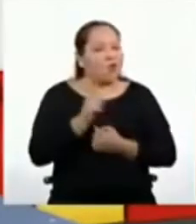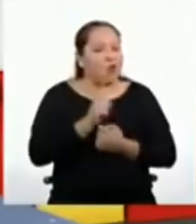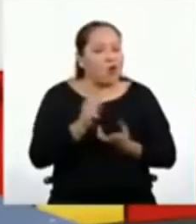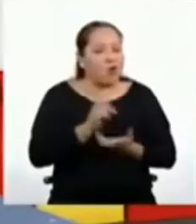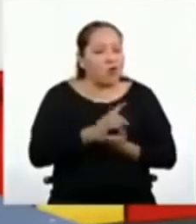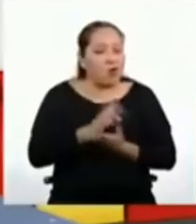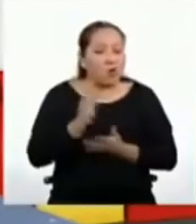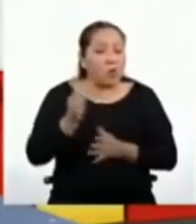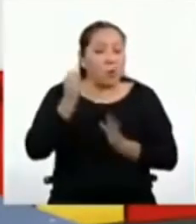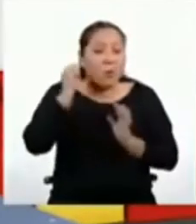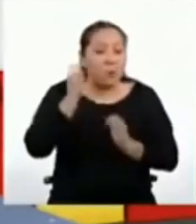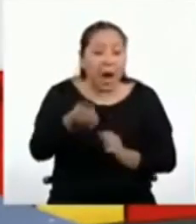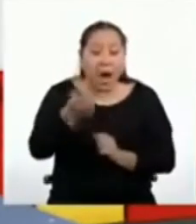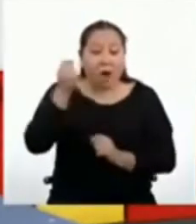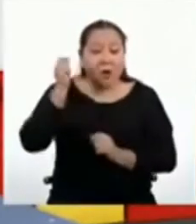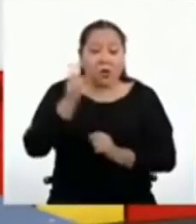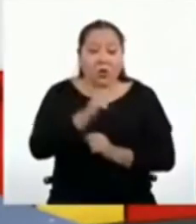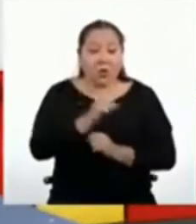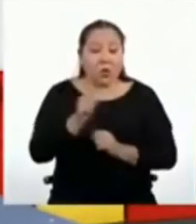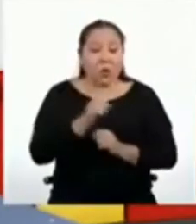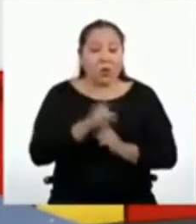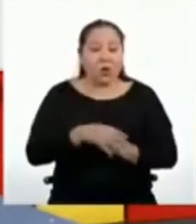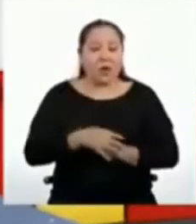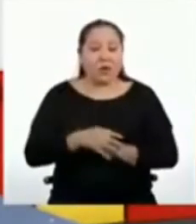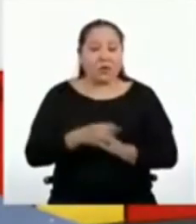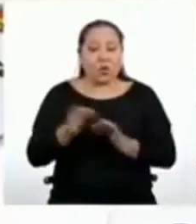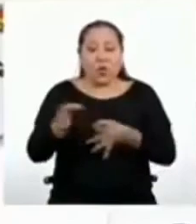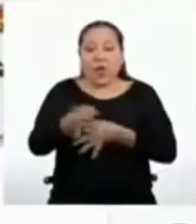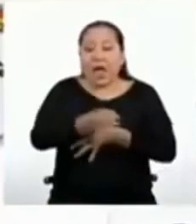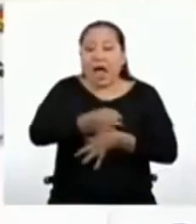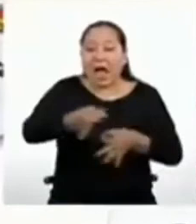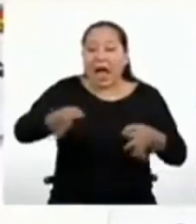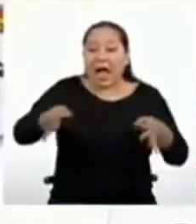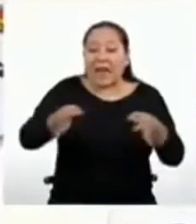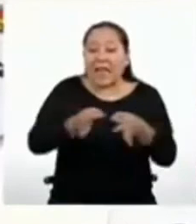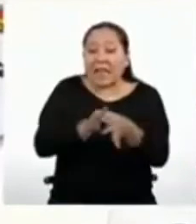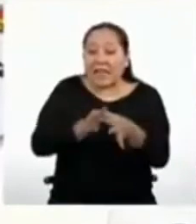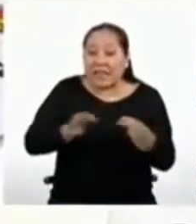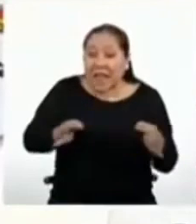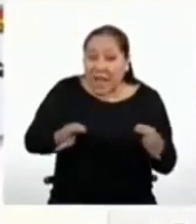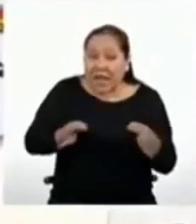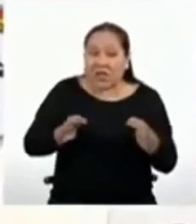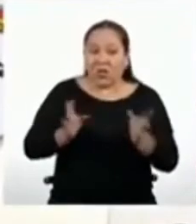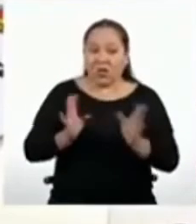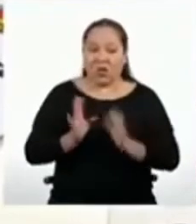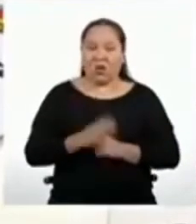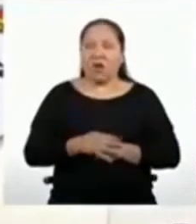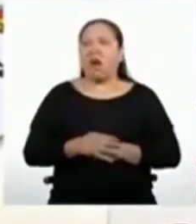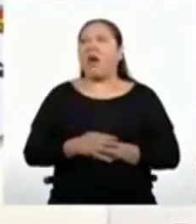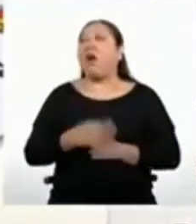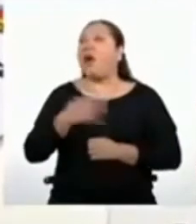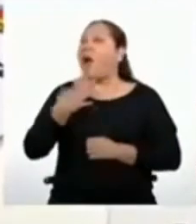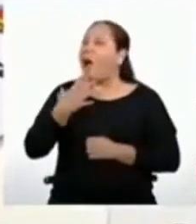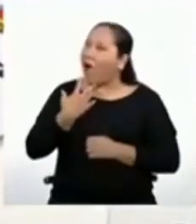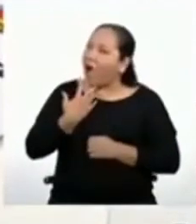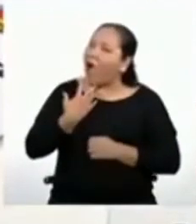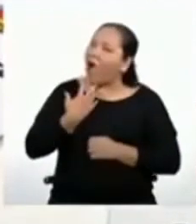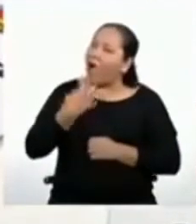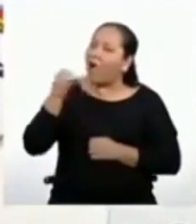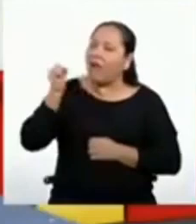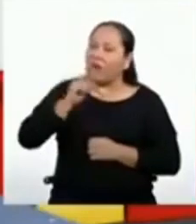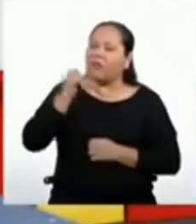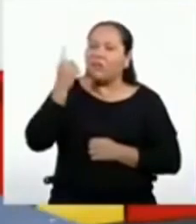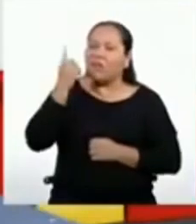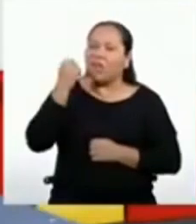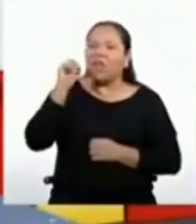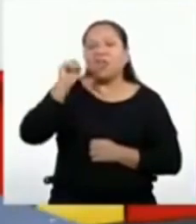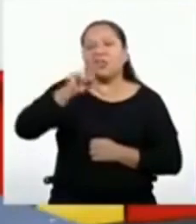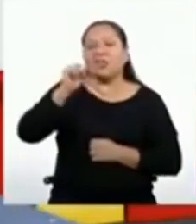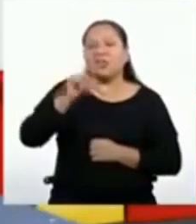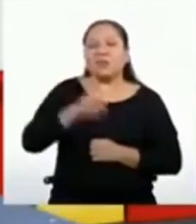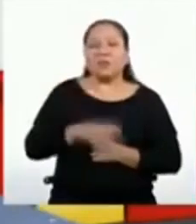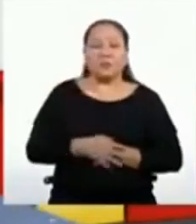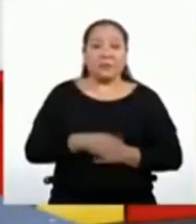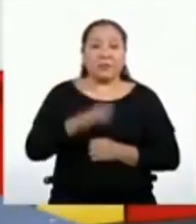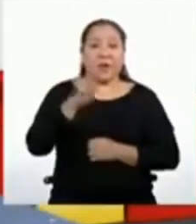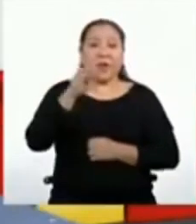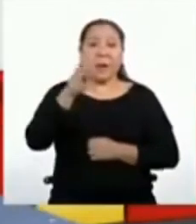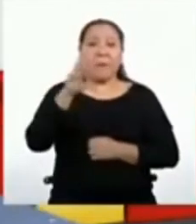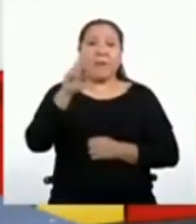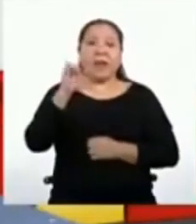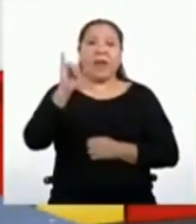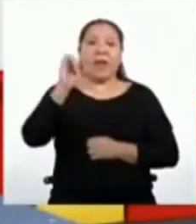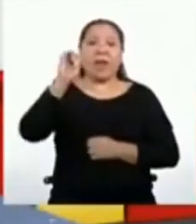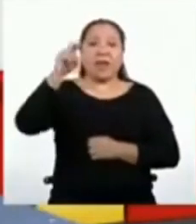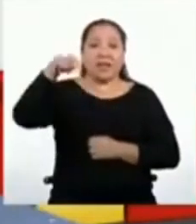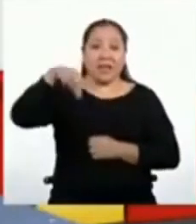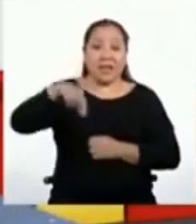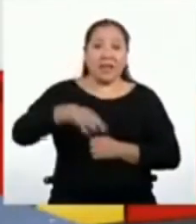No es un mago. Es un arquitecto. ¡Ah, con razón! ¡Así sí, pues! Brian Berg